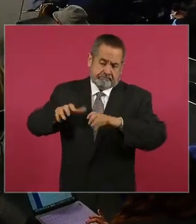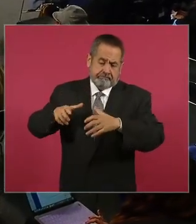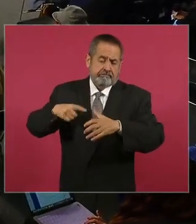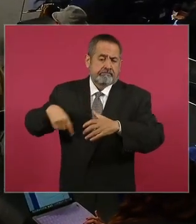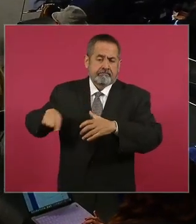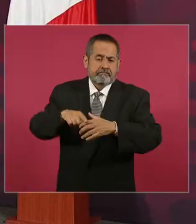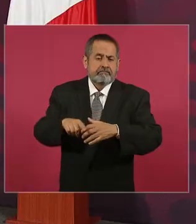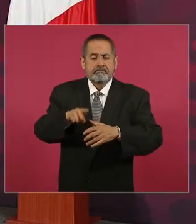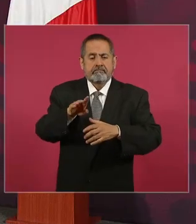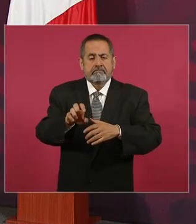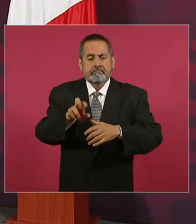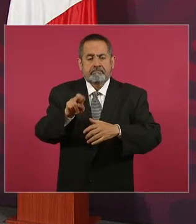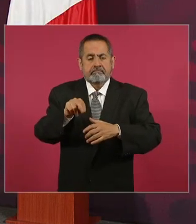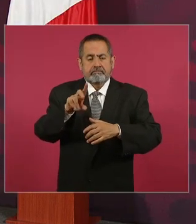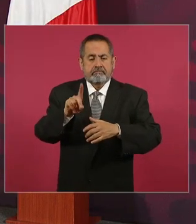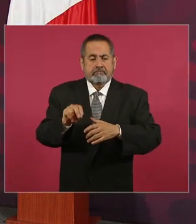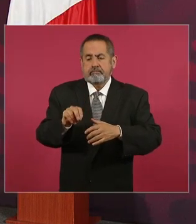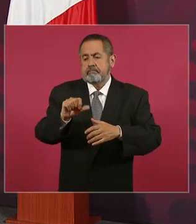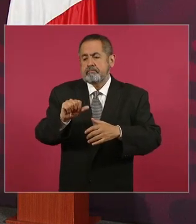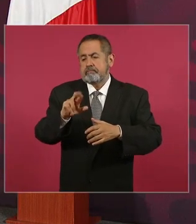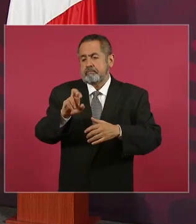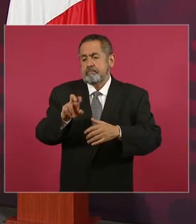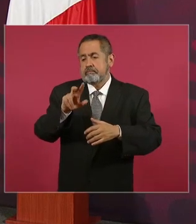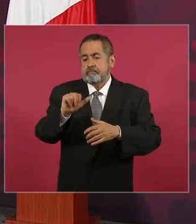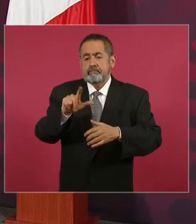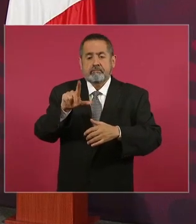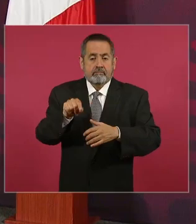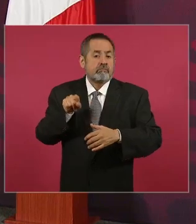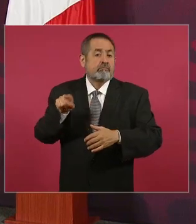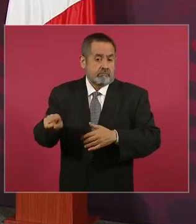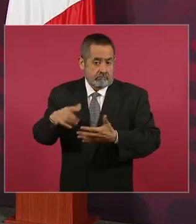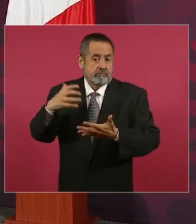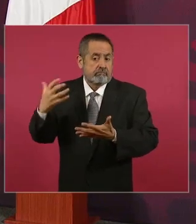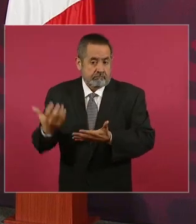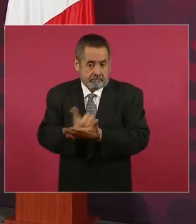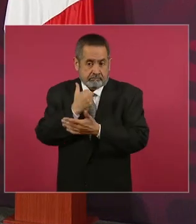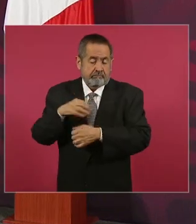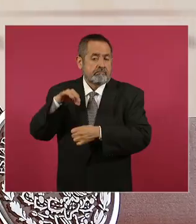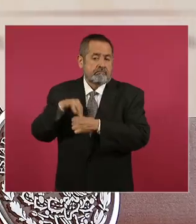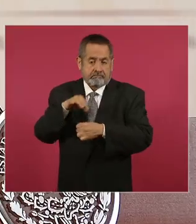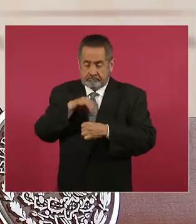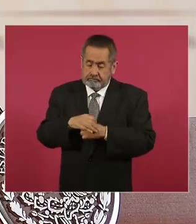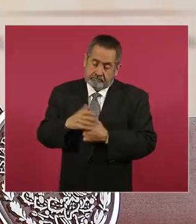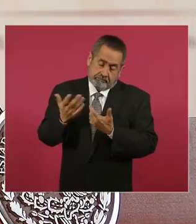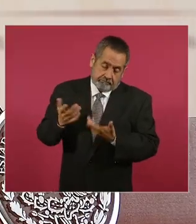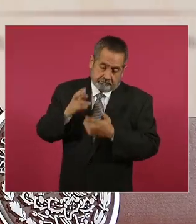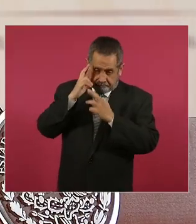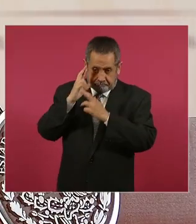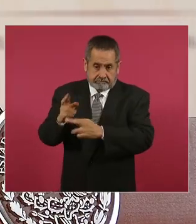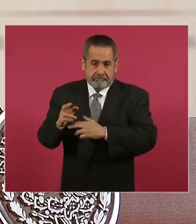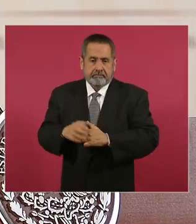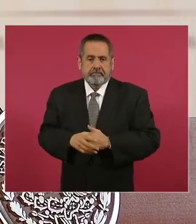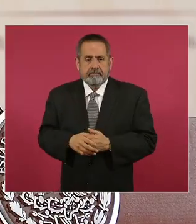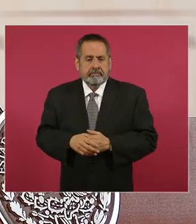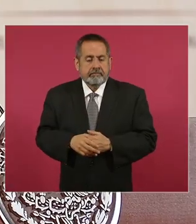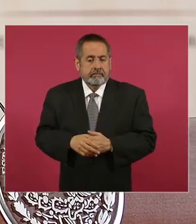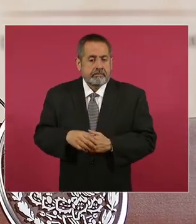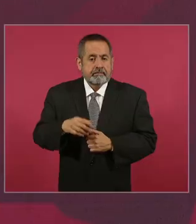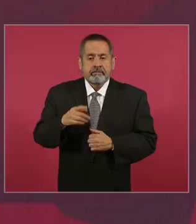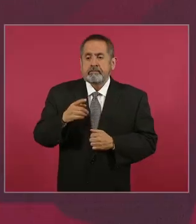Bernardo Arévalo. Él ganó la elección y por una